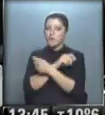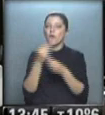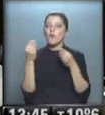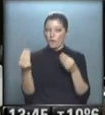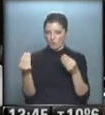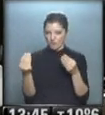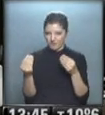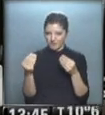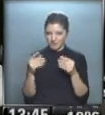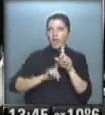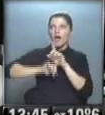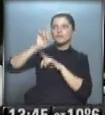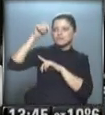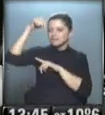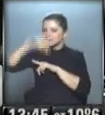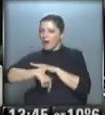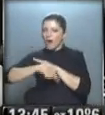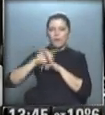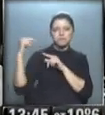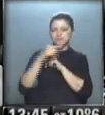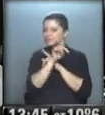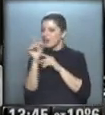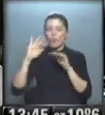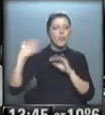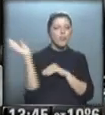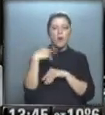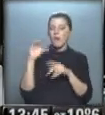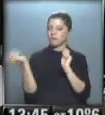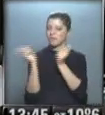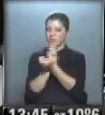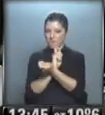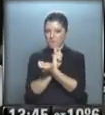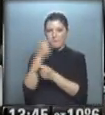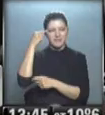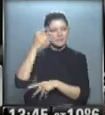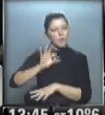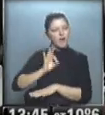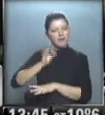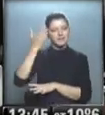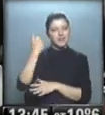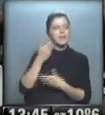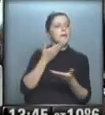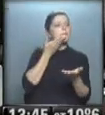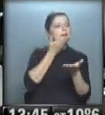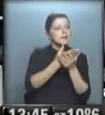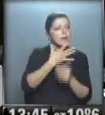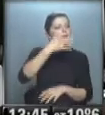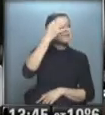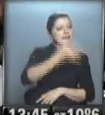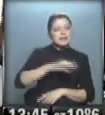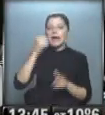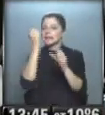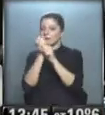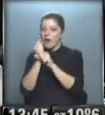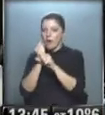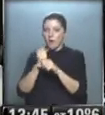ancho donde en unos años anteriores buscábamos la dignidad el trabajo y Ho y ver como estos municipios